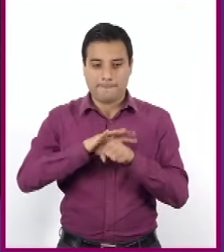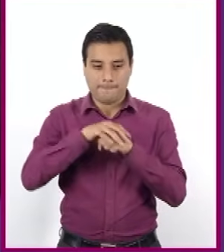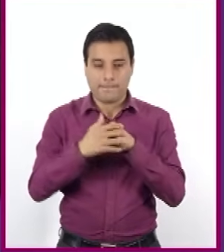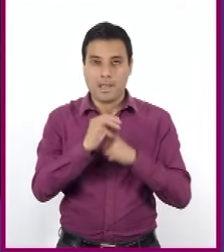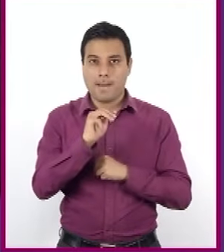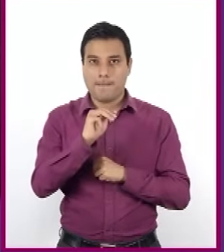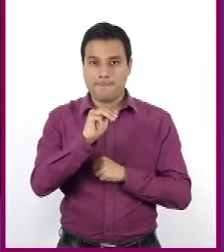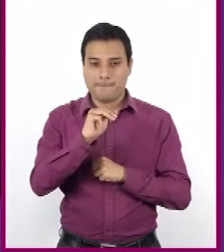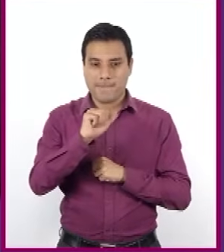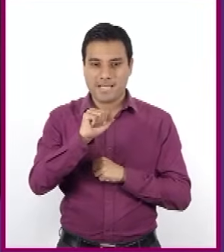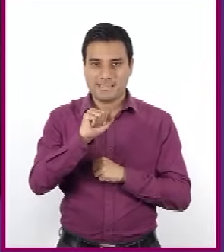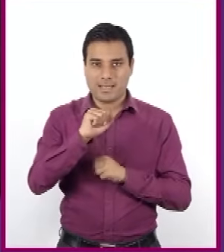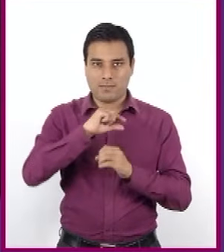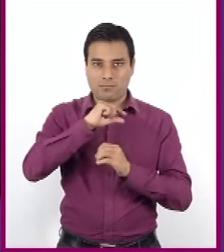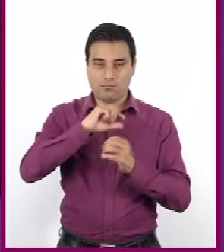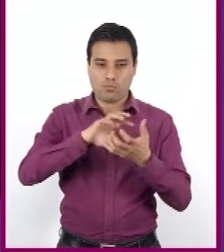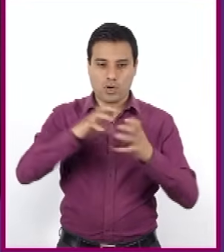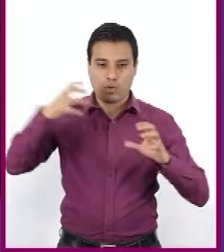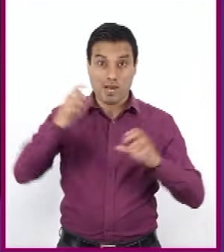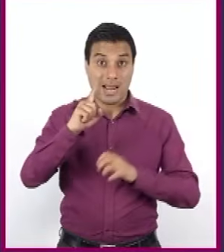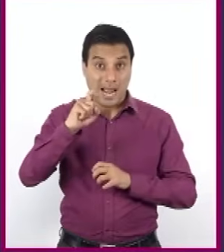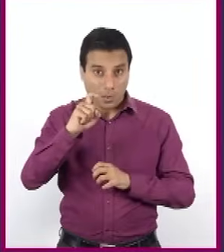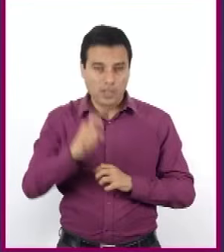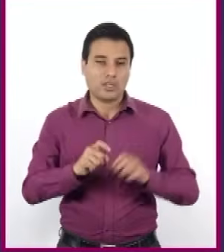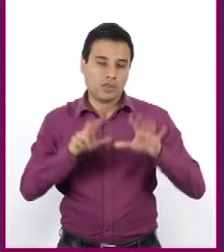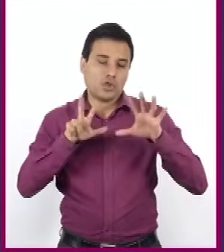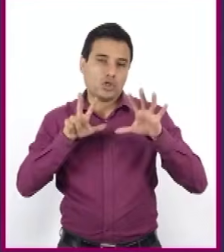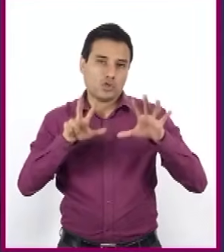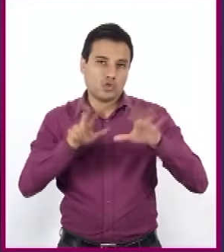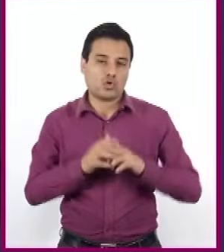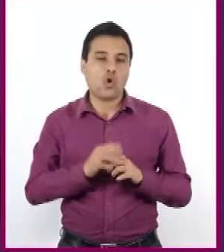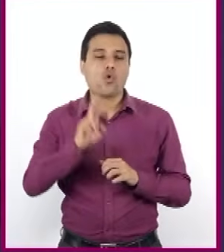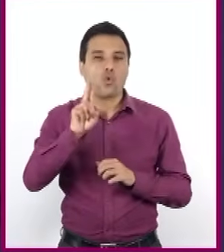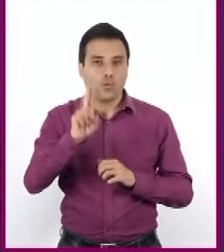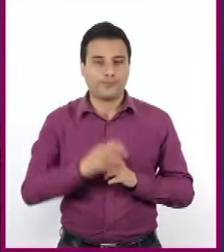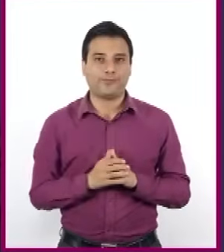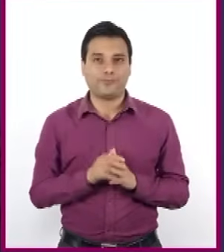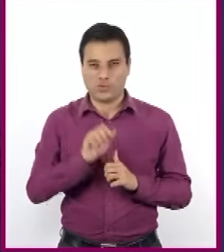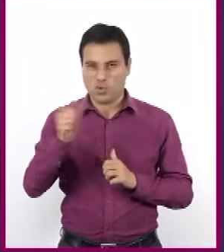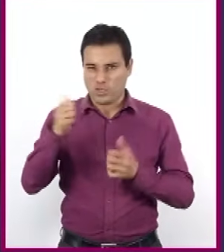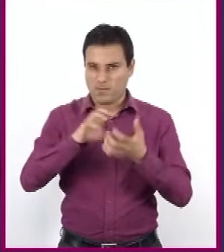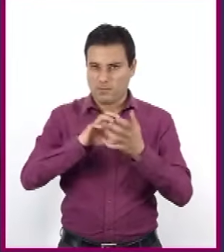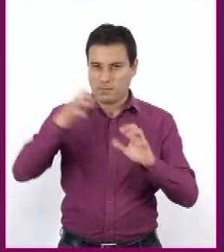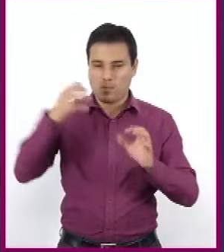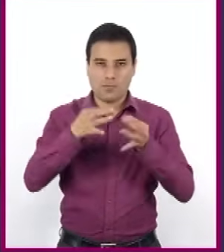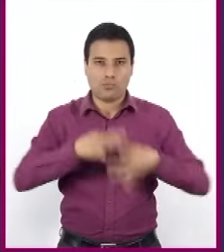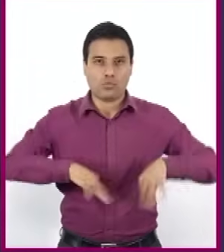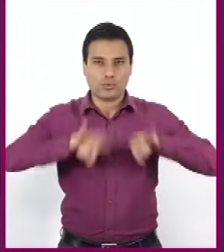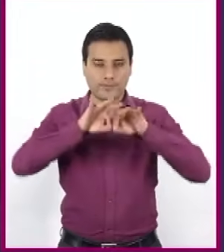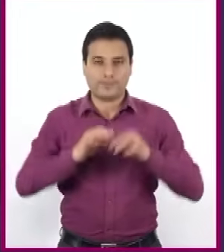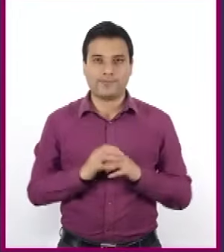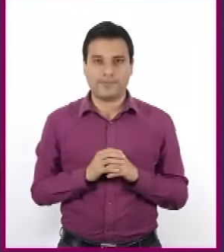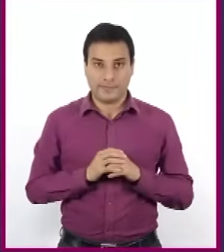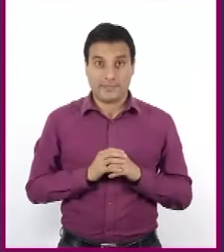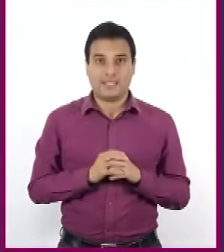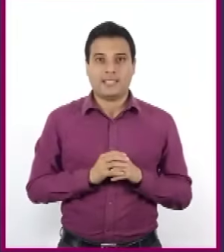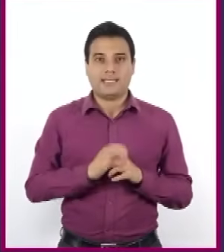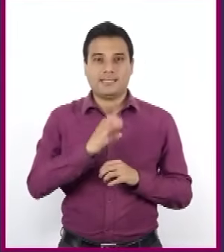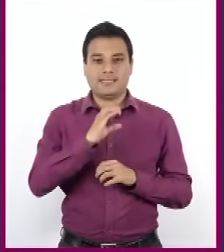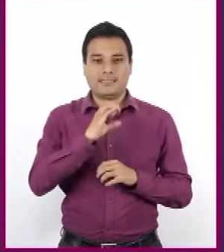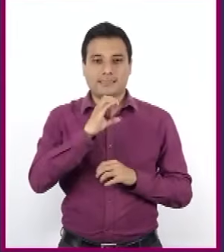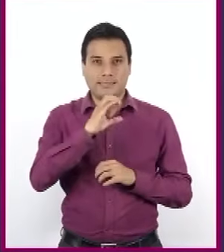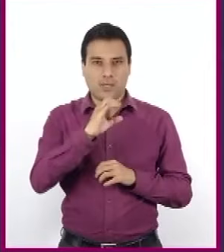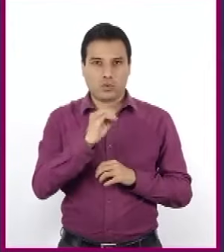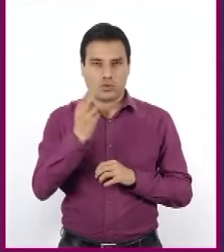del agua es 18 unidades. Otra molécula de importancia biológica es el dióxido de carbono. ¿Por